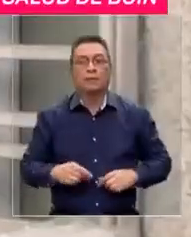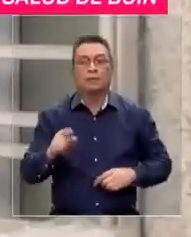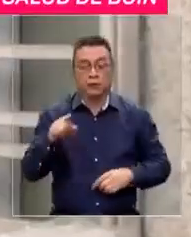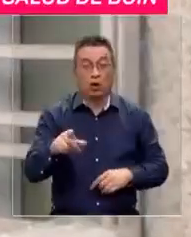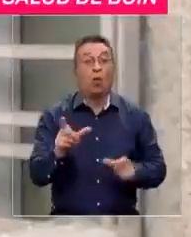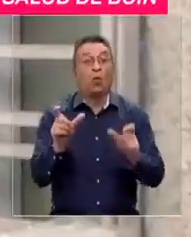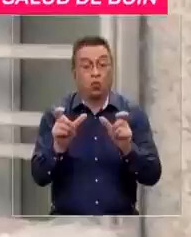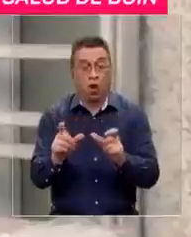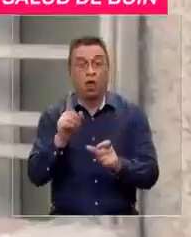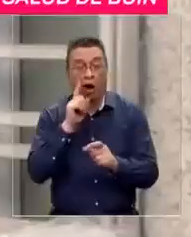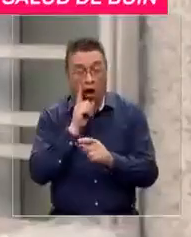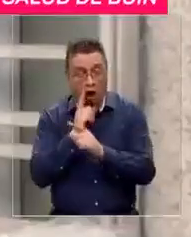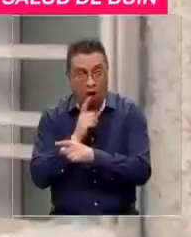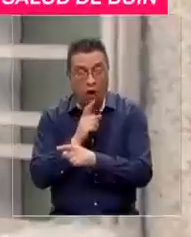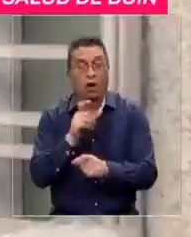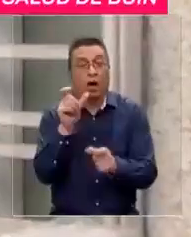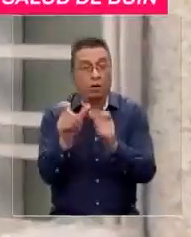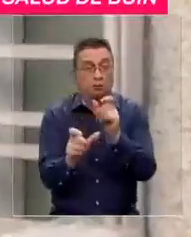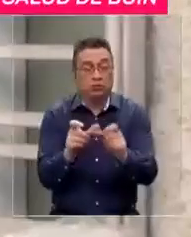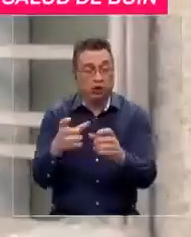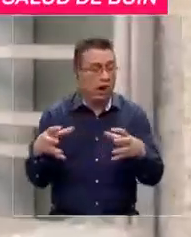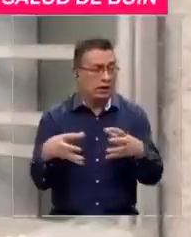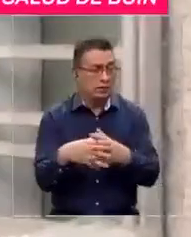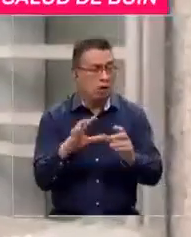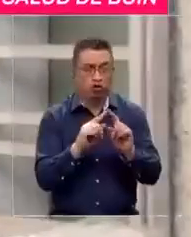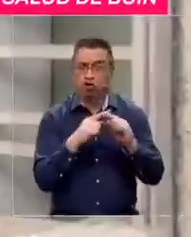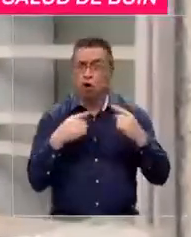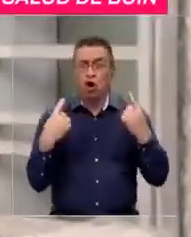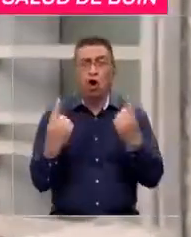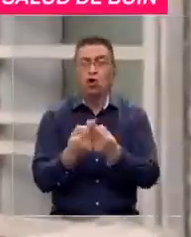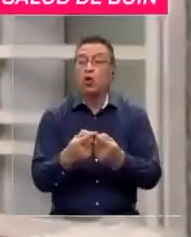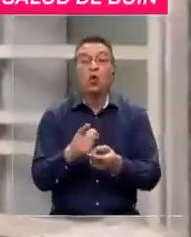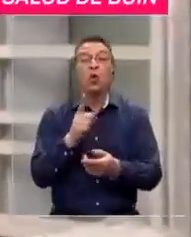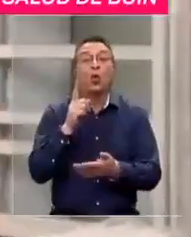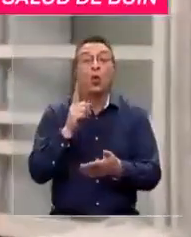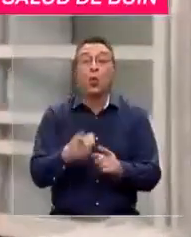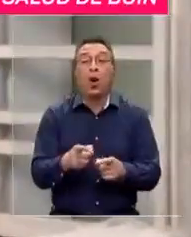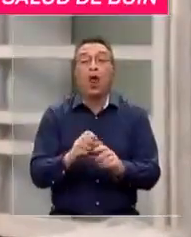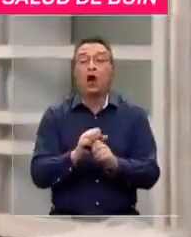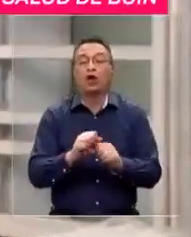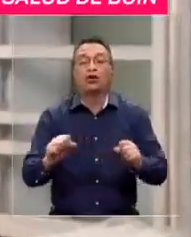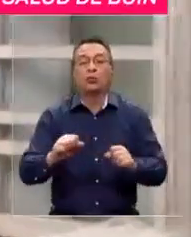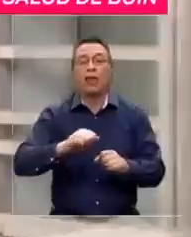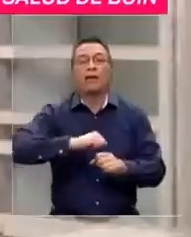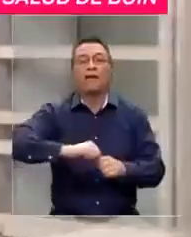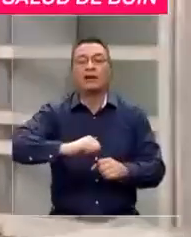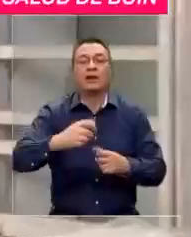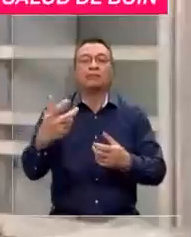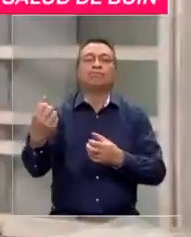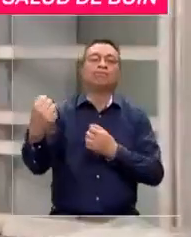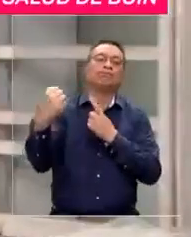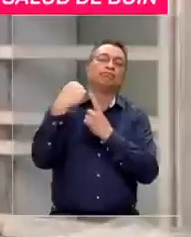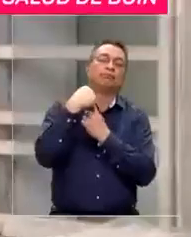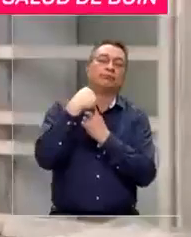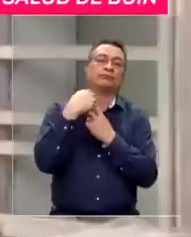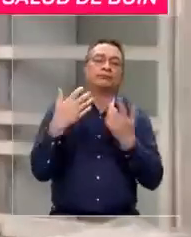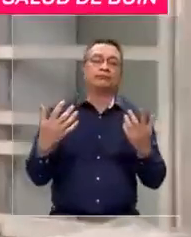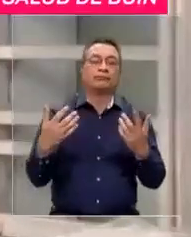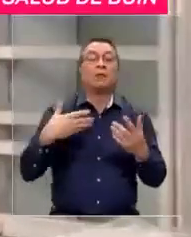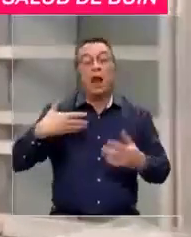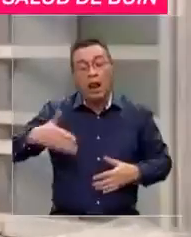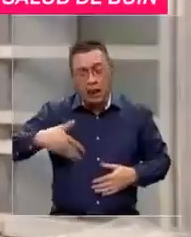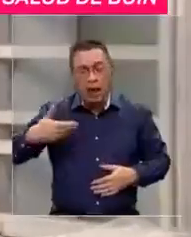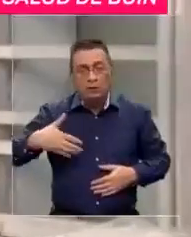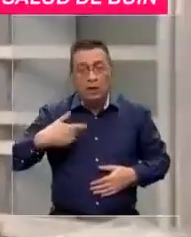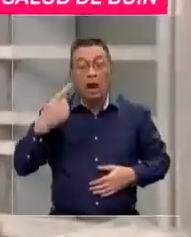nuestro guardia, estaba nuestro personal, equipo completo, y aún así no se pudo evitar la agresión. Y es algo que nosotros lamentamos, pero